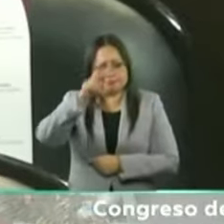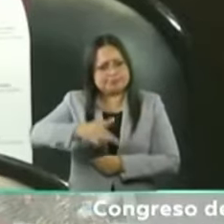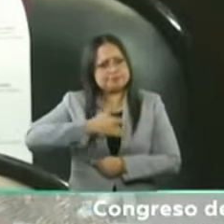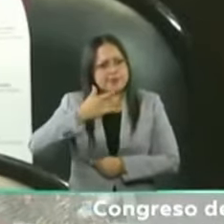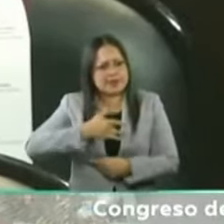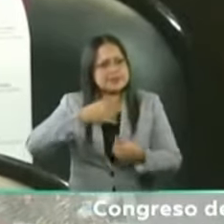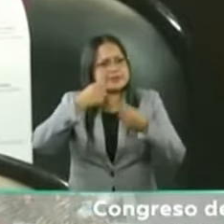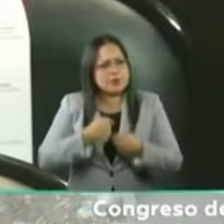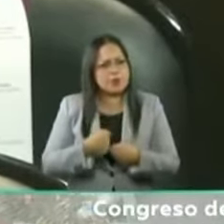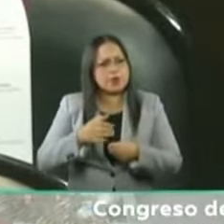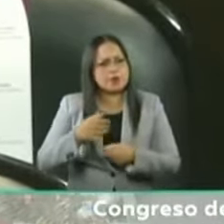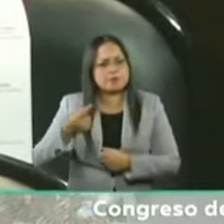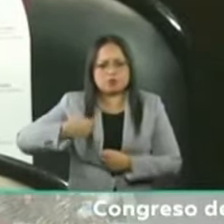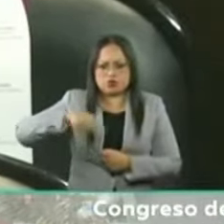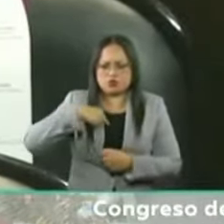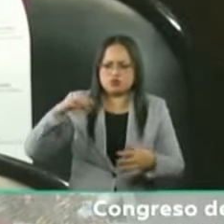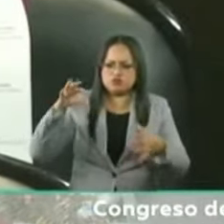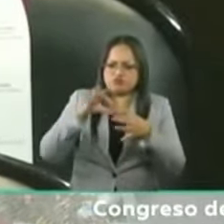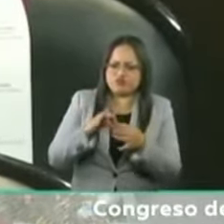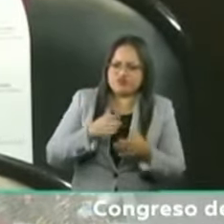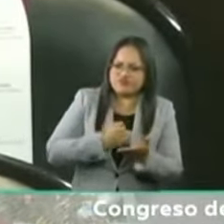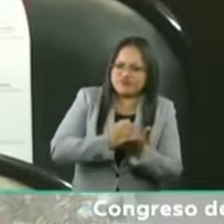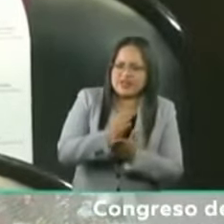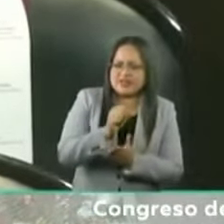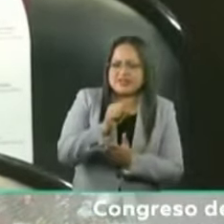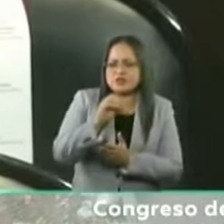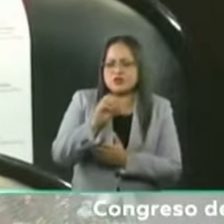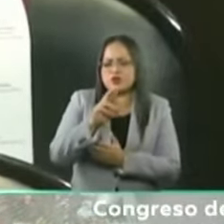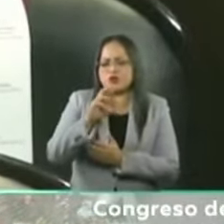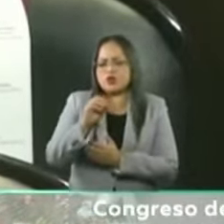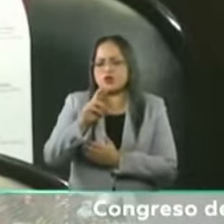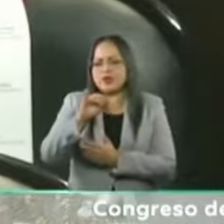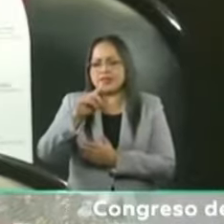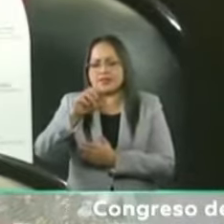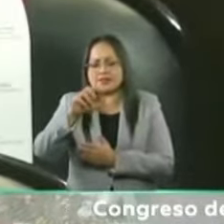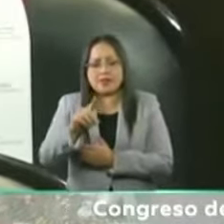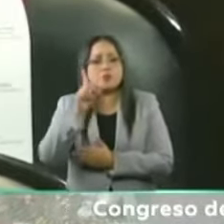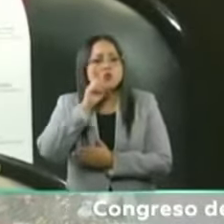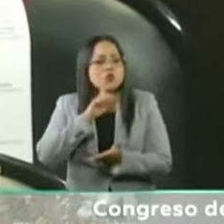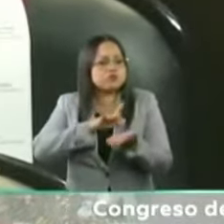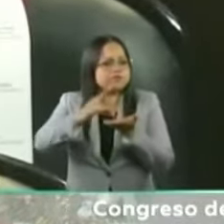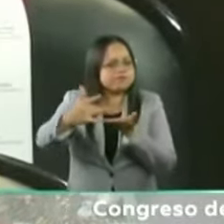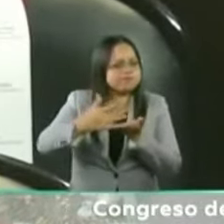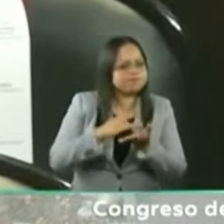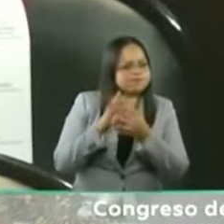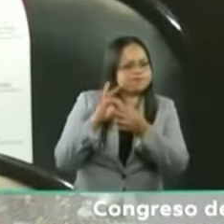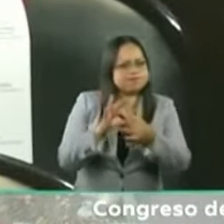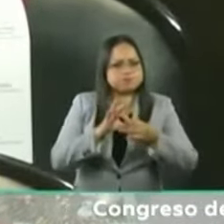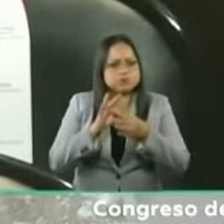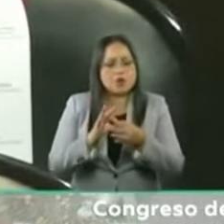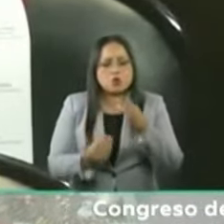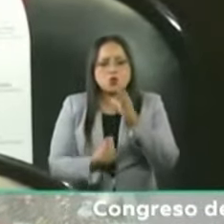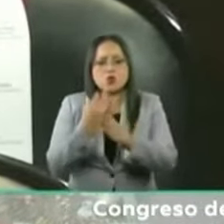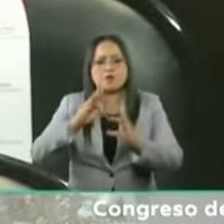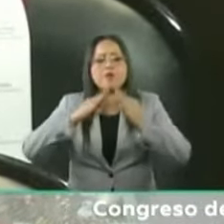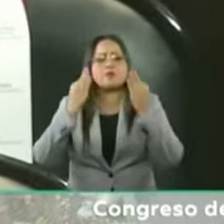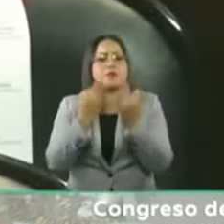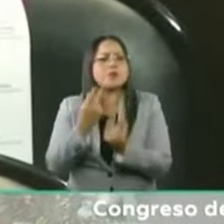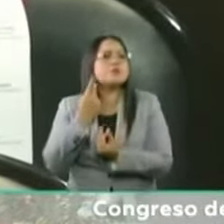de San Lázaro. Y bueno, Gaby, llega, será escoltada por un grupo de cadetes del